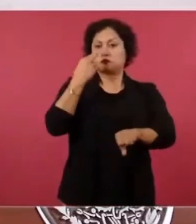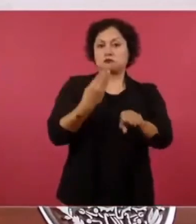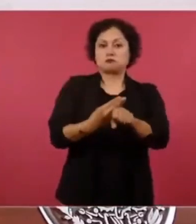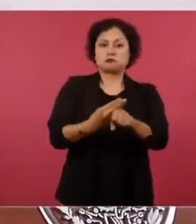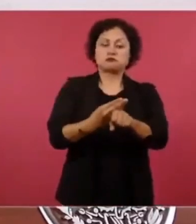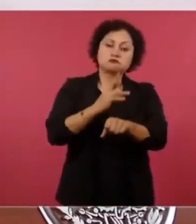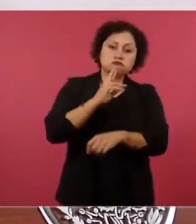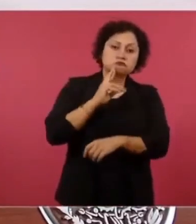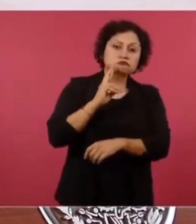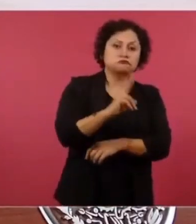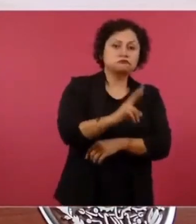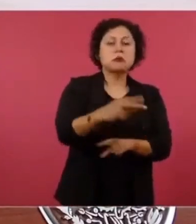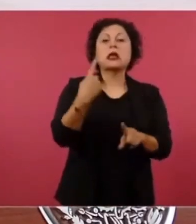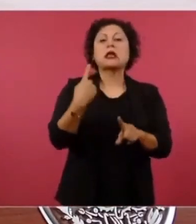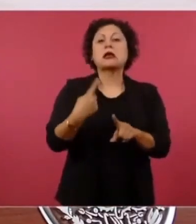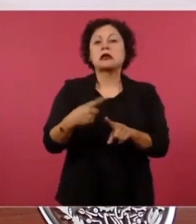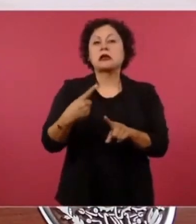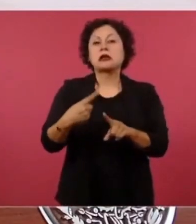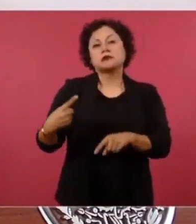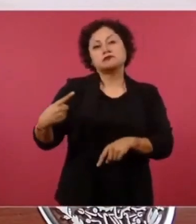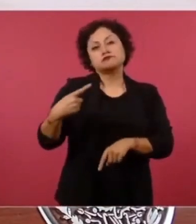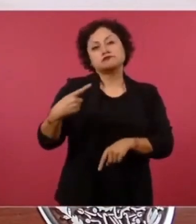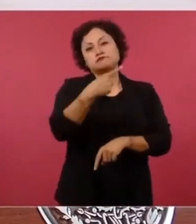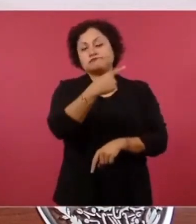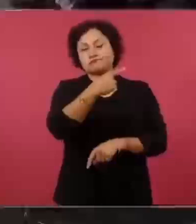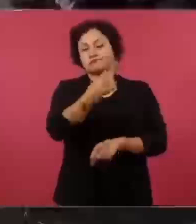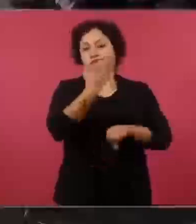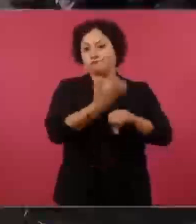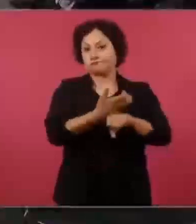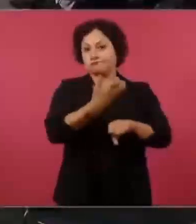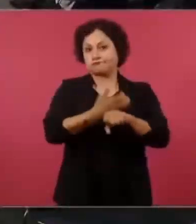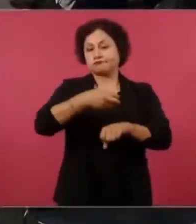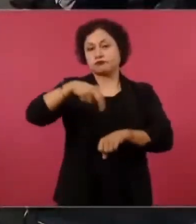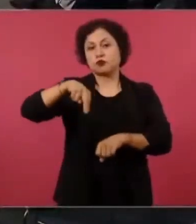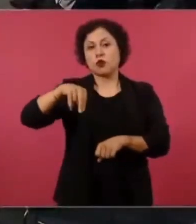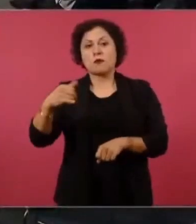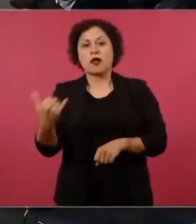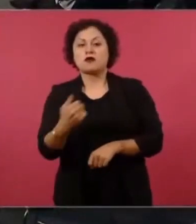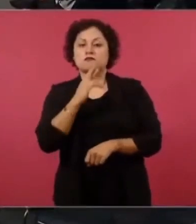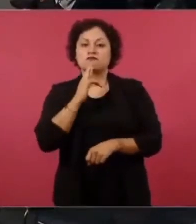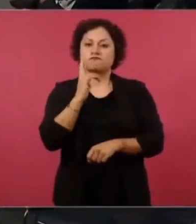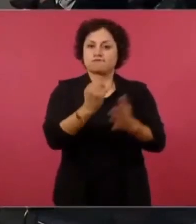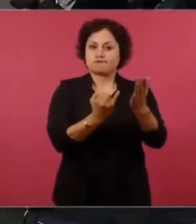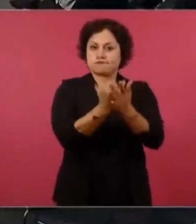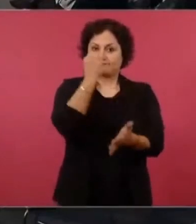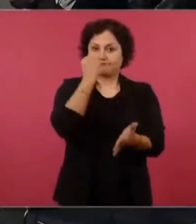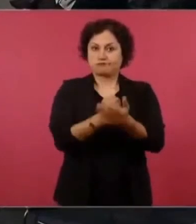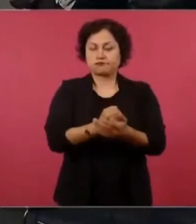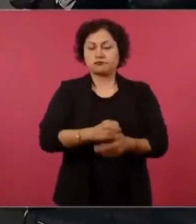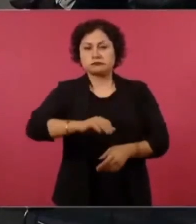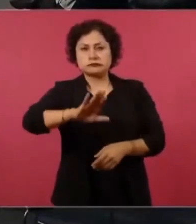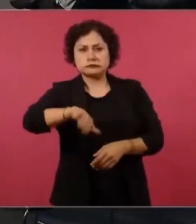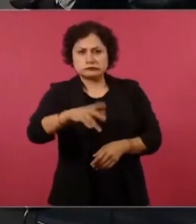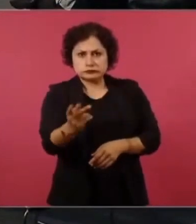en Nueva York. ¿Tendría que ser severa la condena en años? No quiero yo